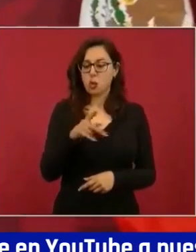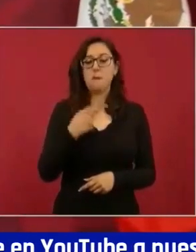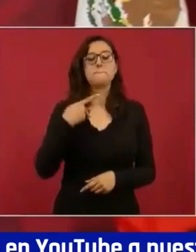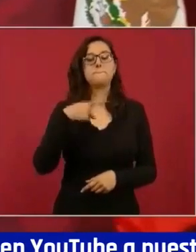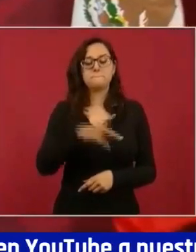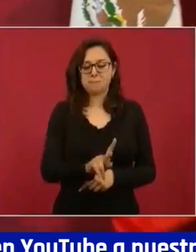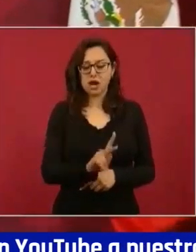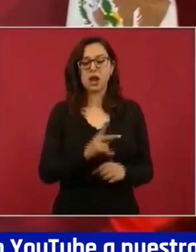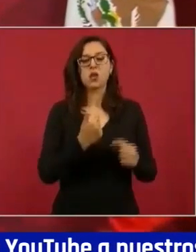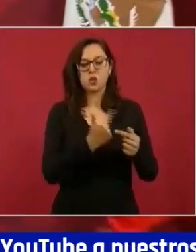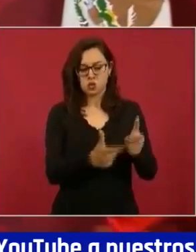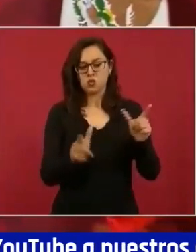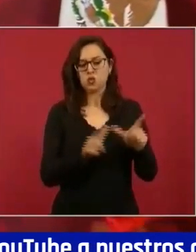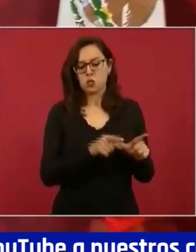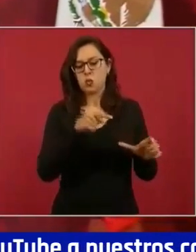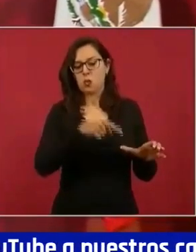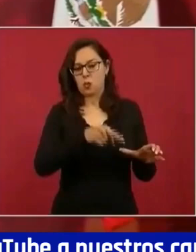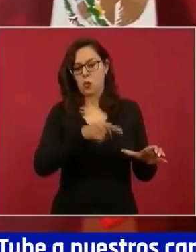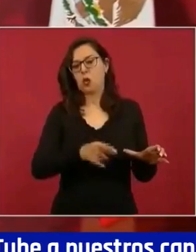sí,